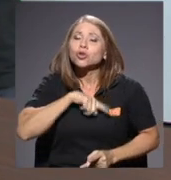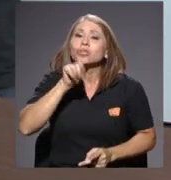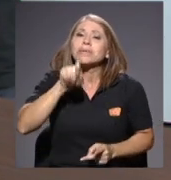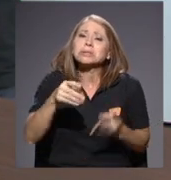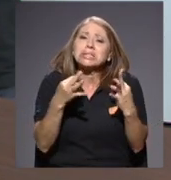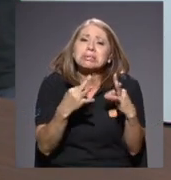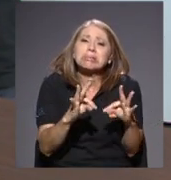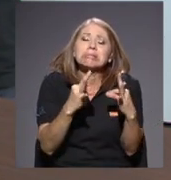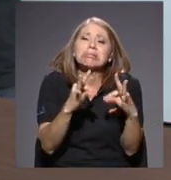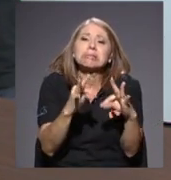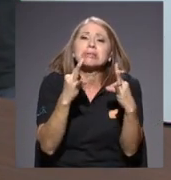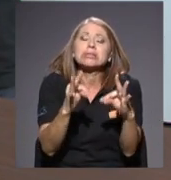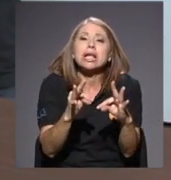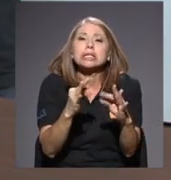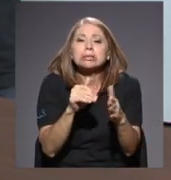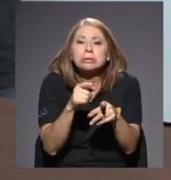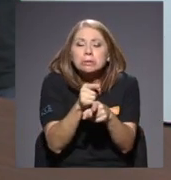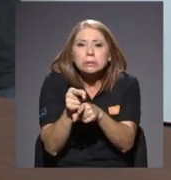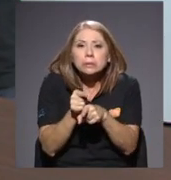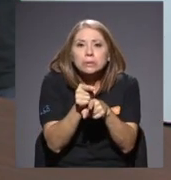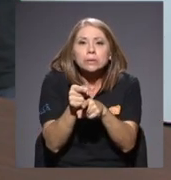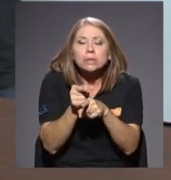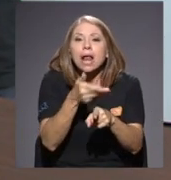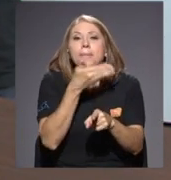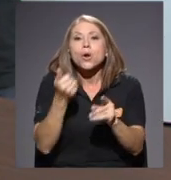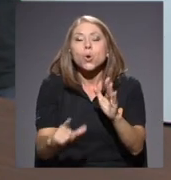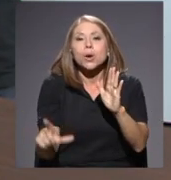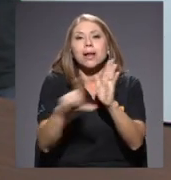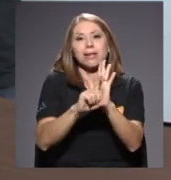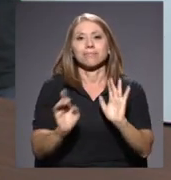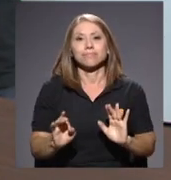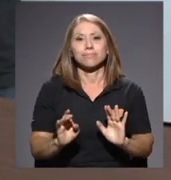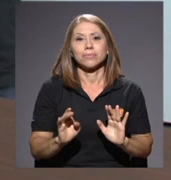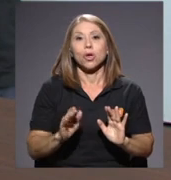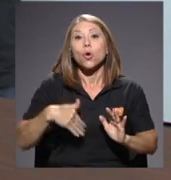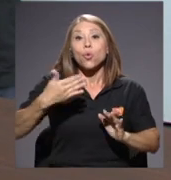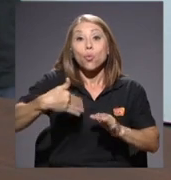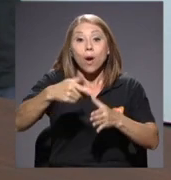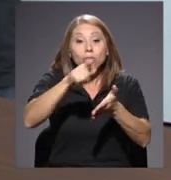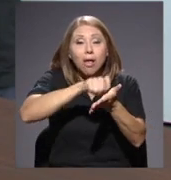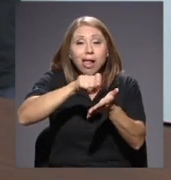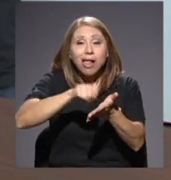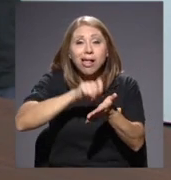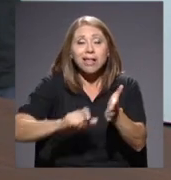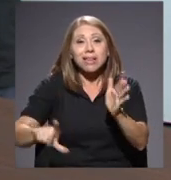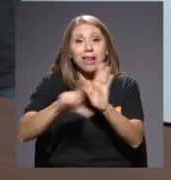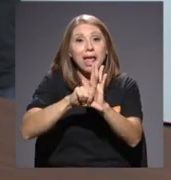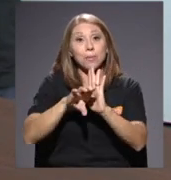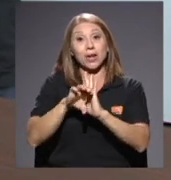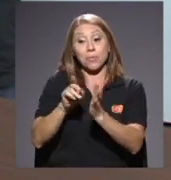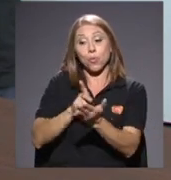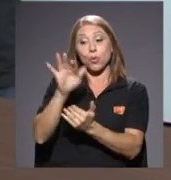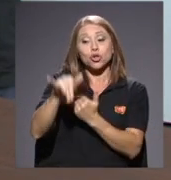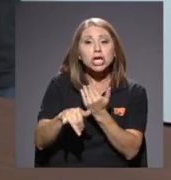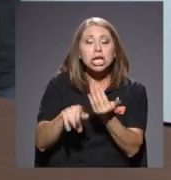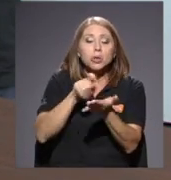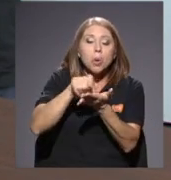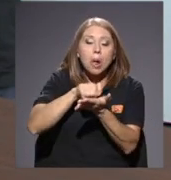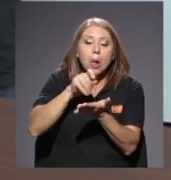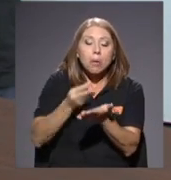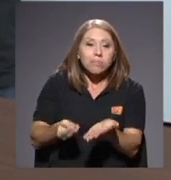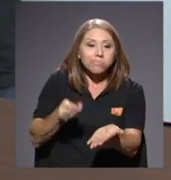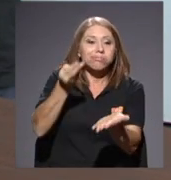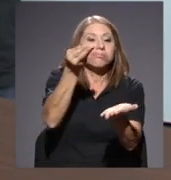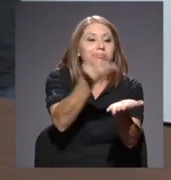posible en un momento determinado. En la construcción de la legislación, desde que se presenta el proyecto, se discute en comisión, y